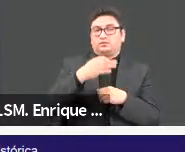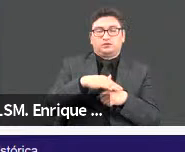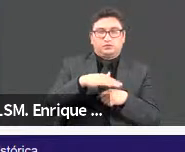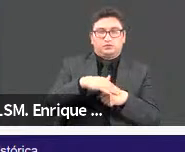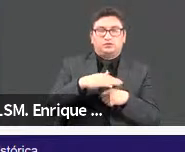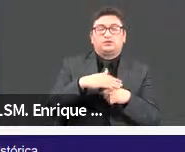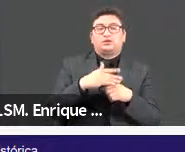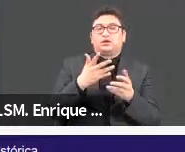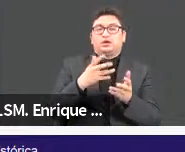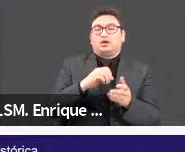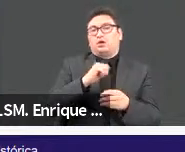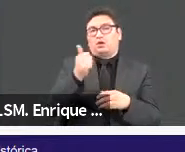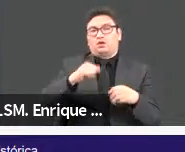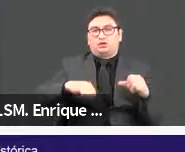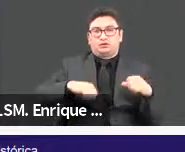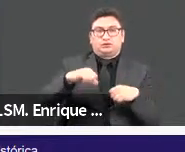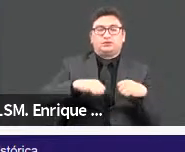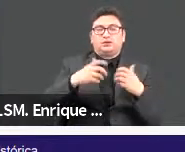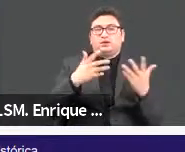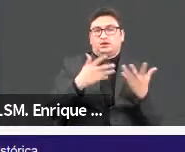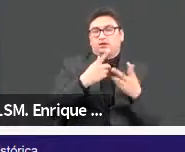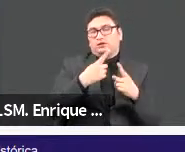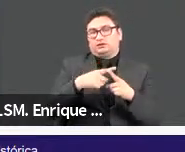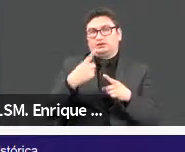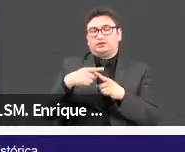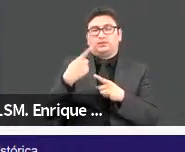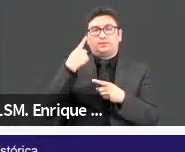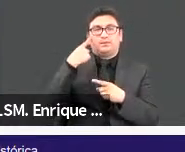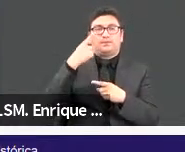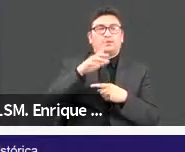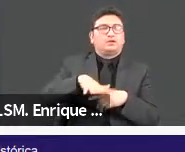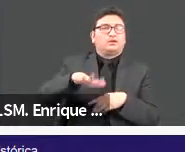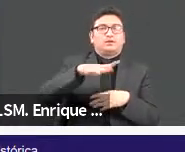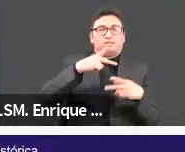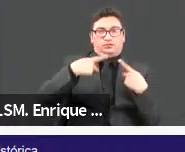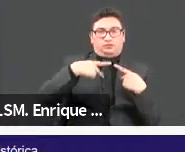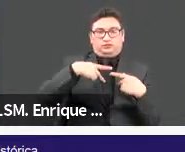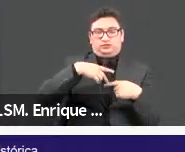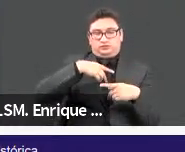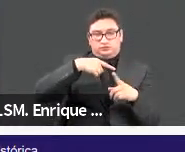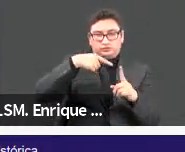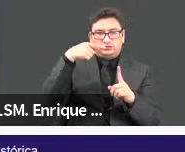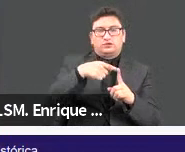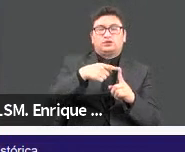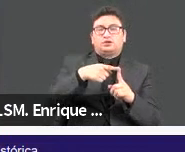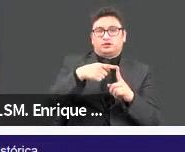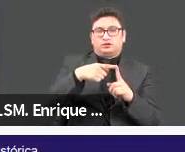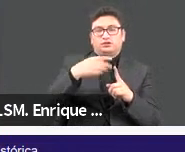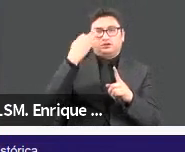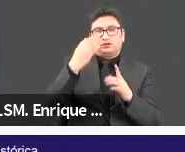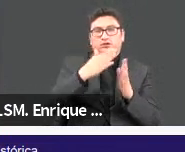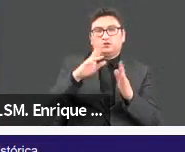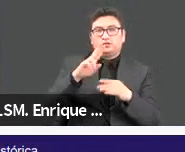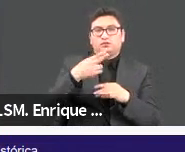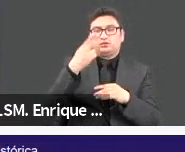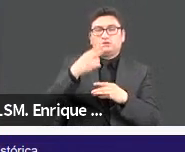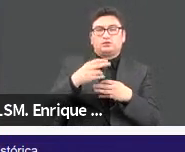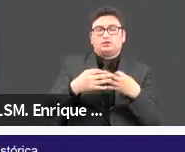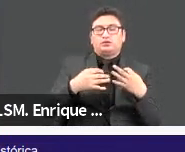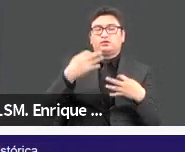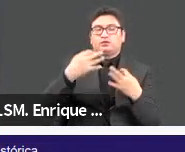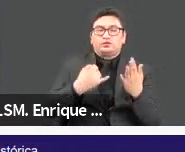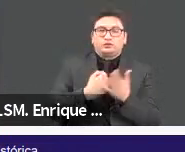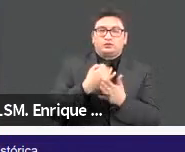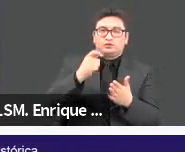tenemos otras actividades dirigidas a públicos especializados, que son las jornadas universitarias de jurisprudencia.